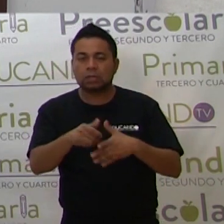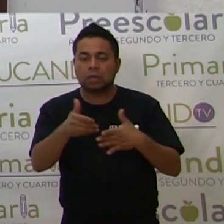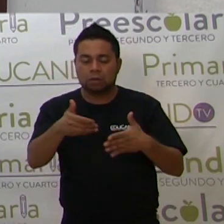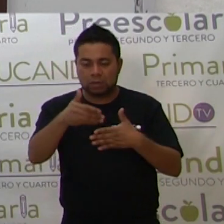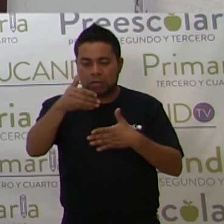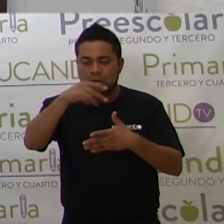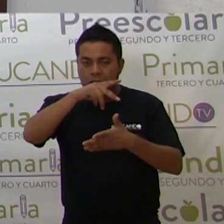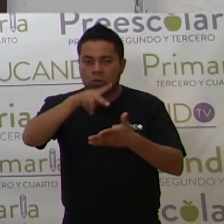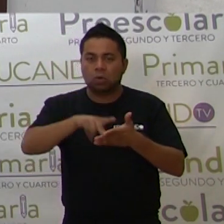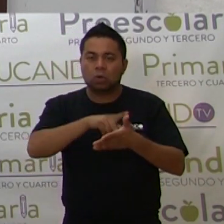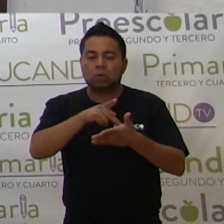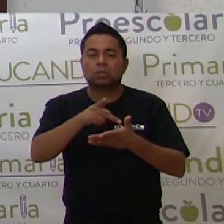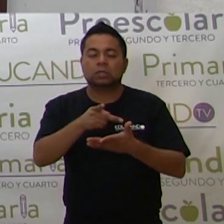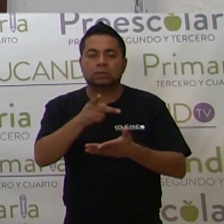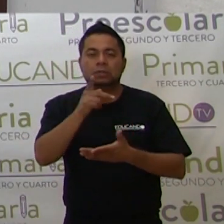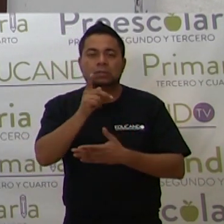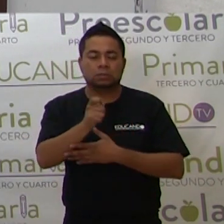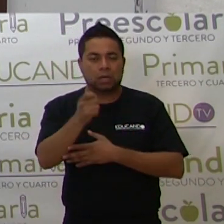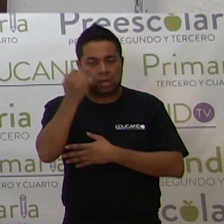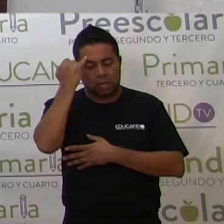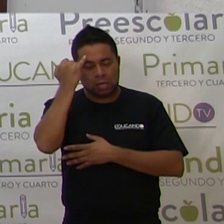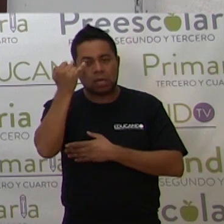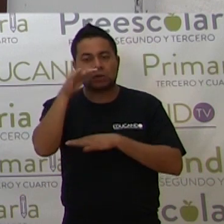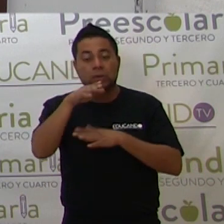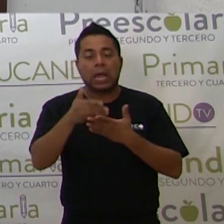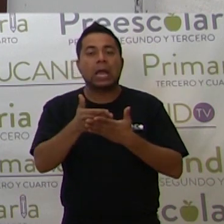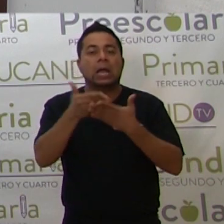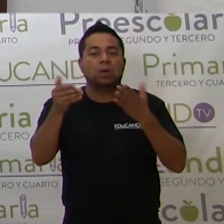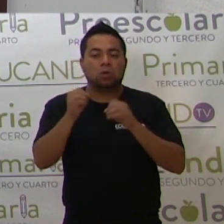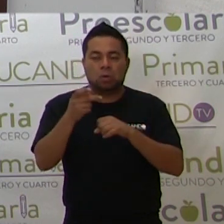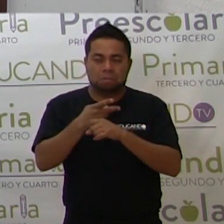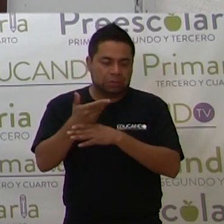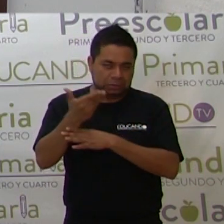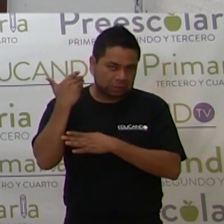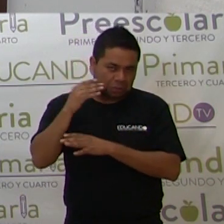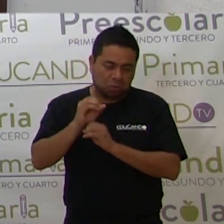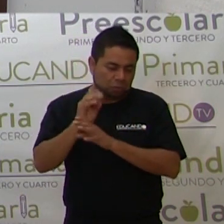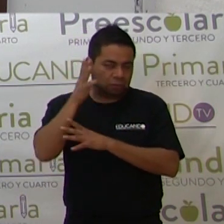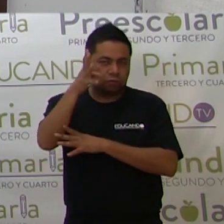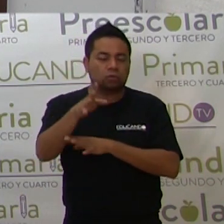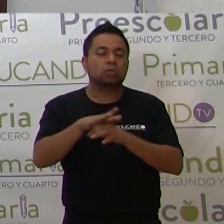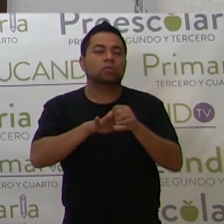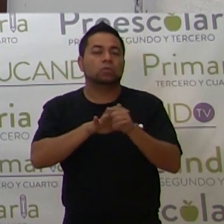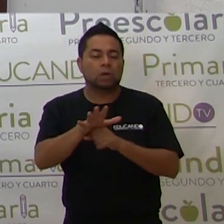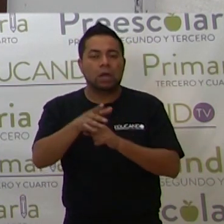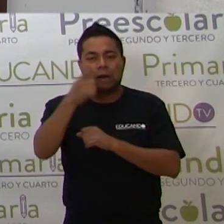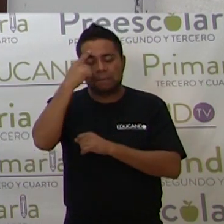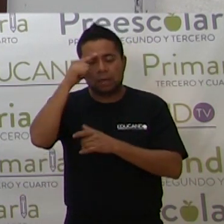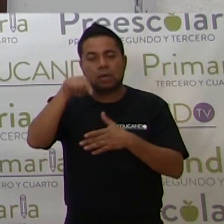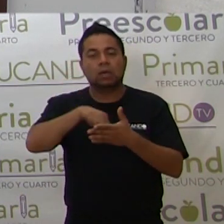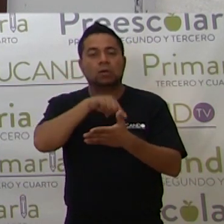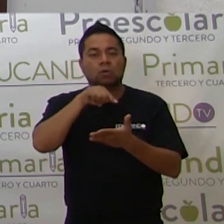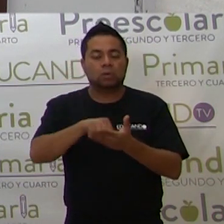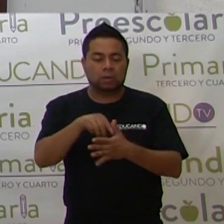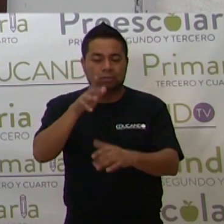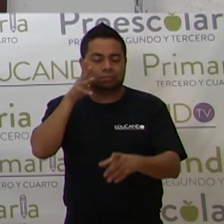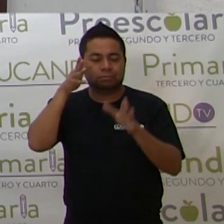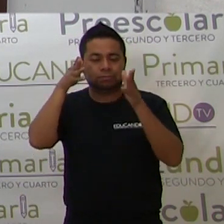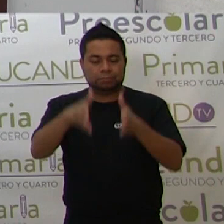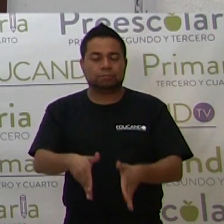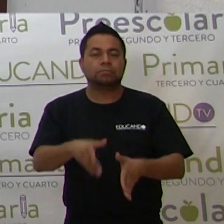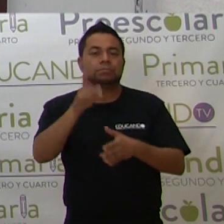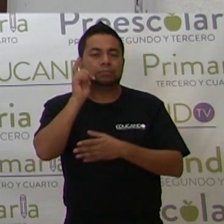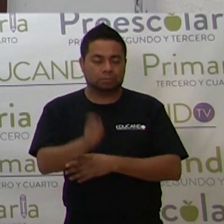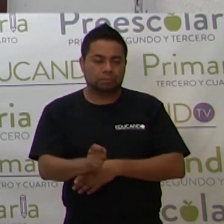ubicamos en una noción, bien, del presente o del pasado o del futuro, en un lugar determinado, en